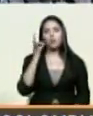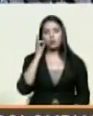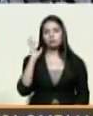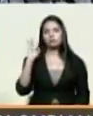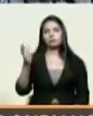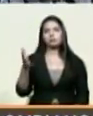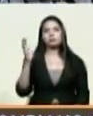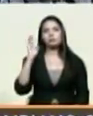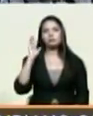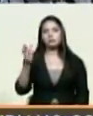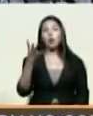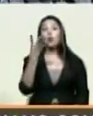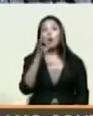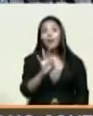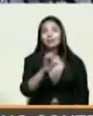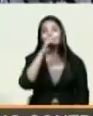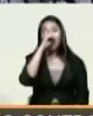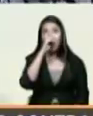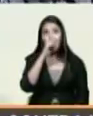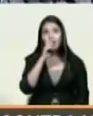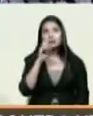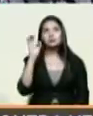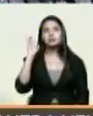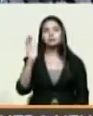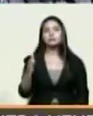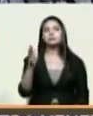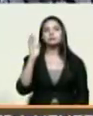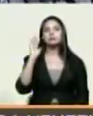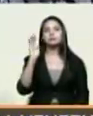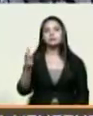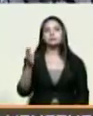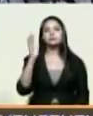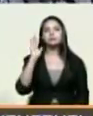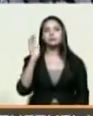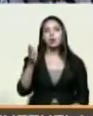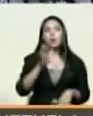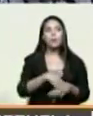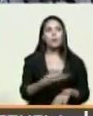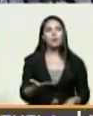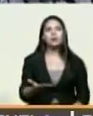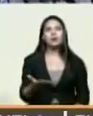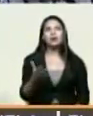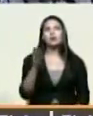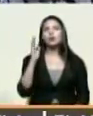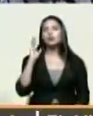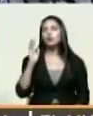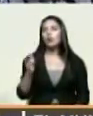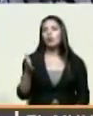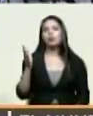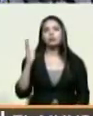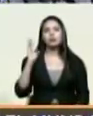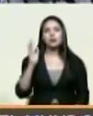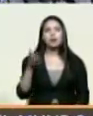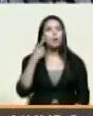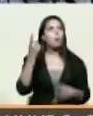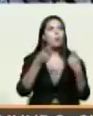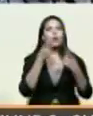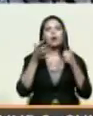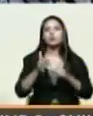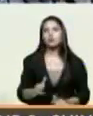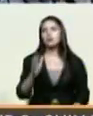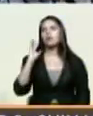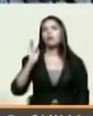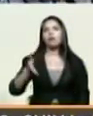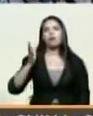El mismo gesto 40 años y quedó con este gesto. Porque ella decía, ¿dónde está Noé? ¿Dónde está Noé?